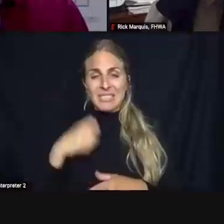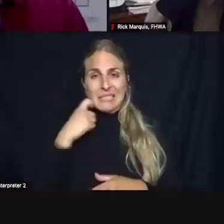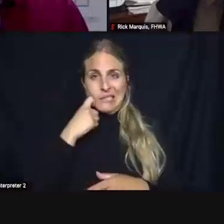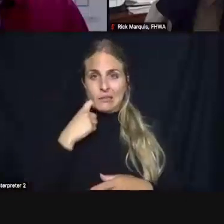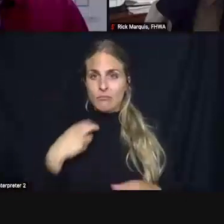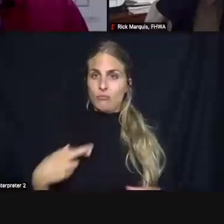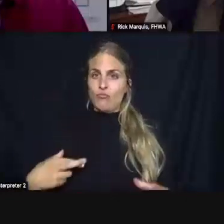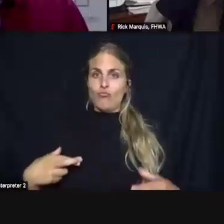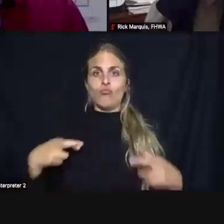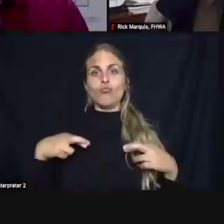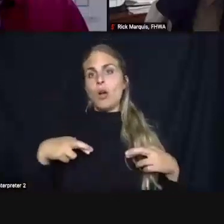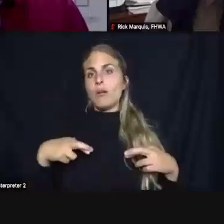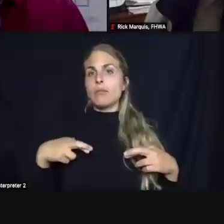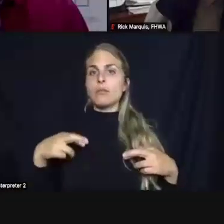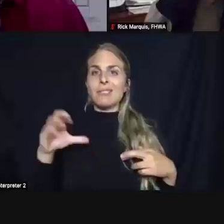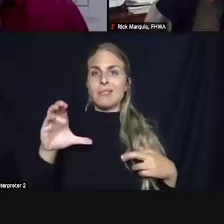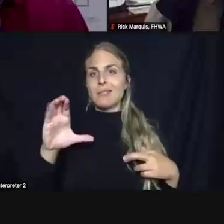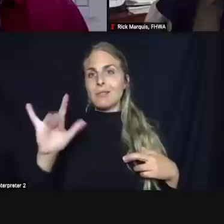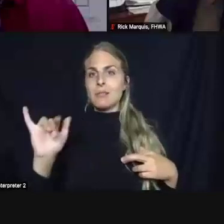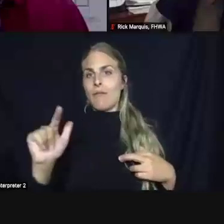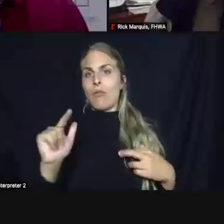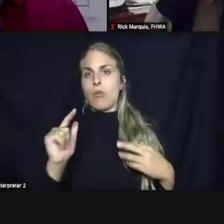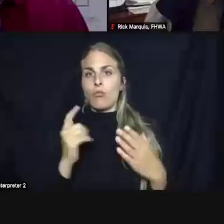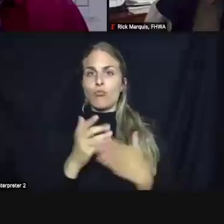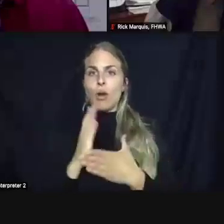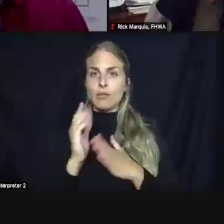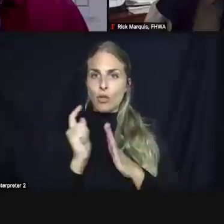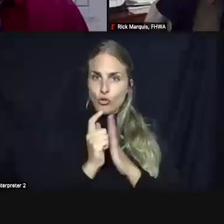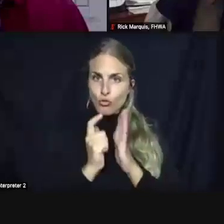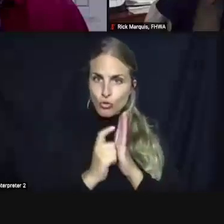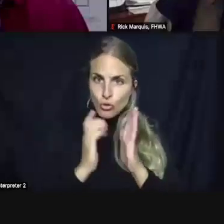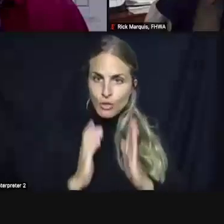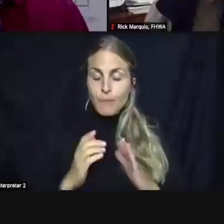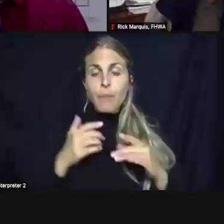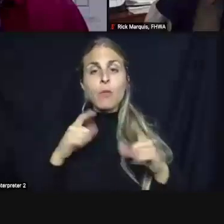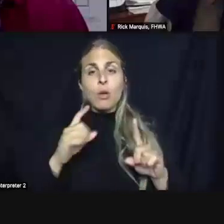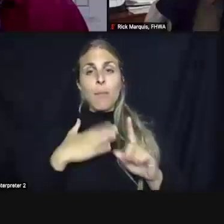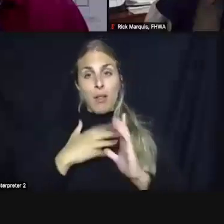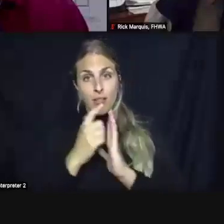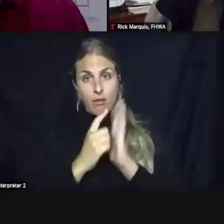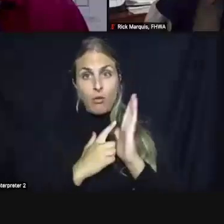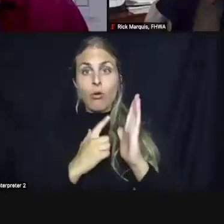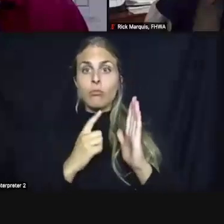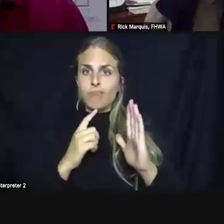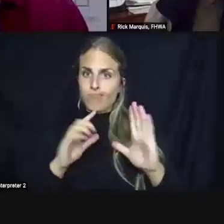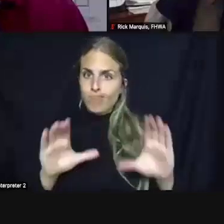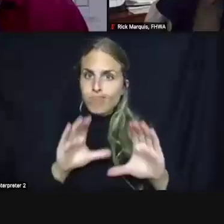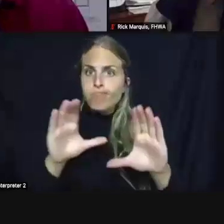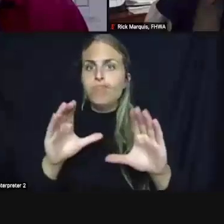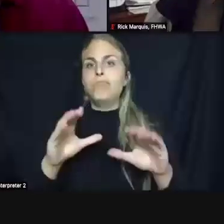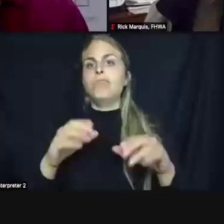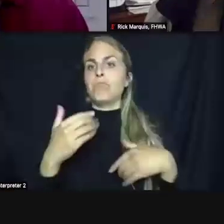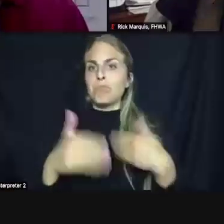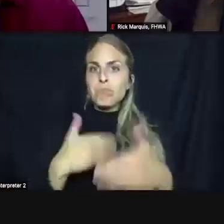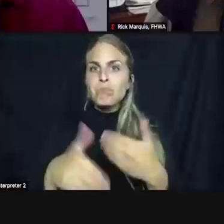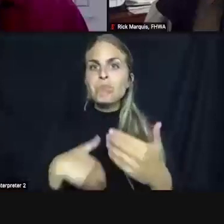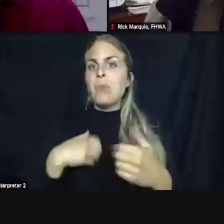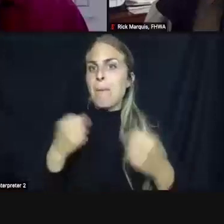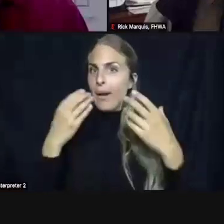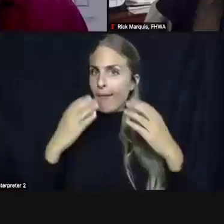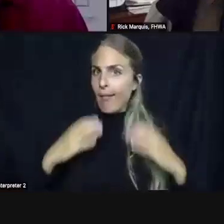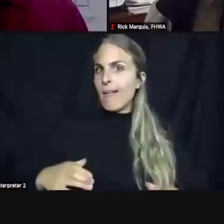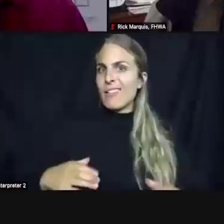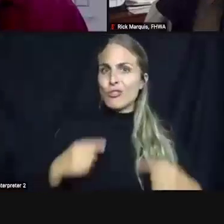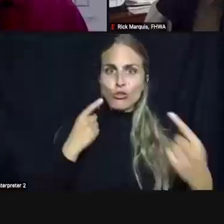años. Recién me jubilé como abogado de derechos civiles. Durante mi carrera, muchos de